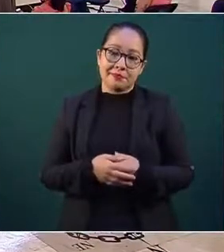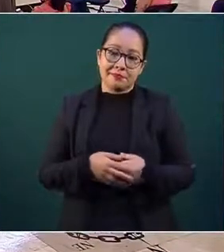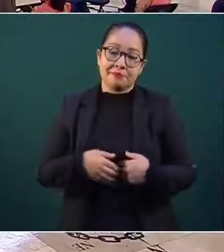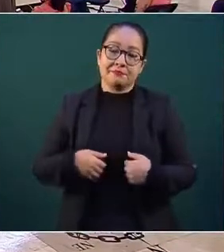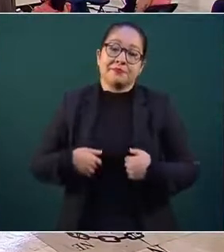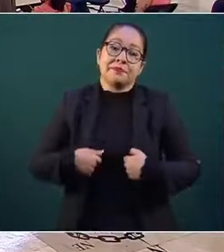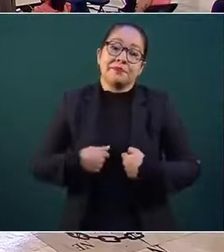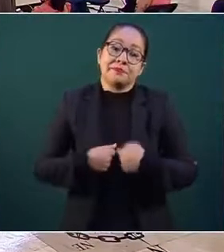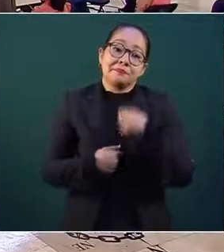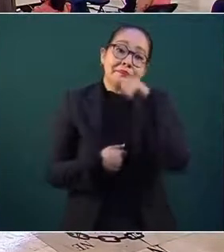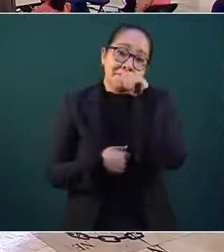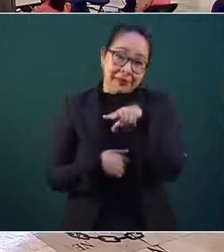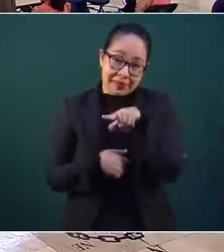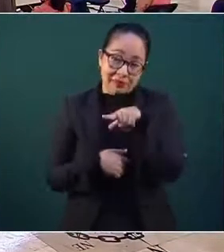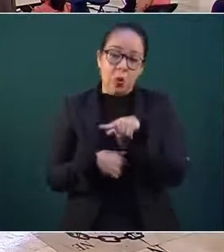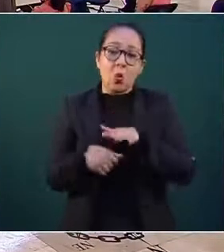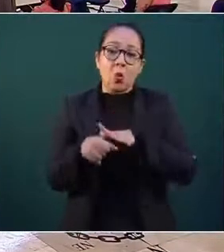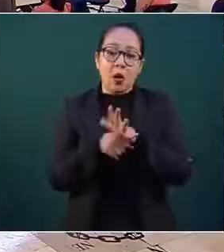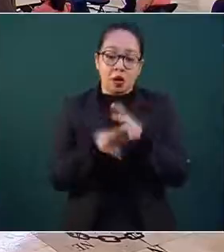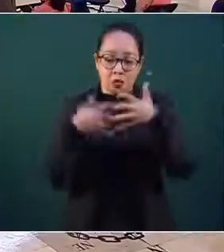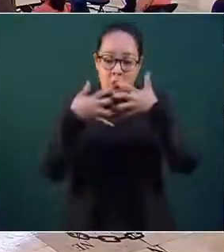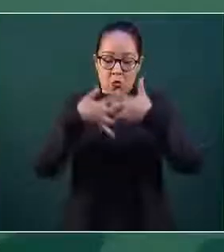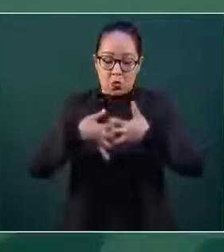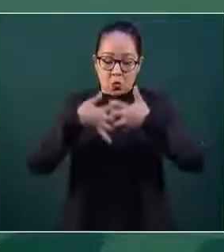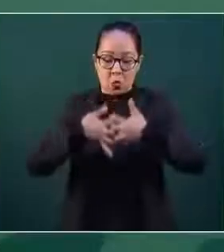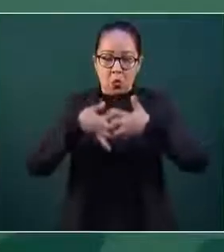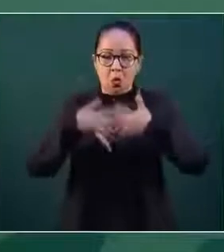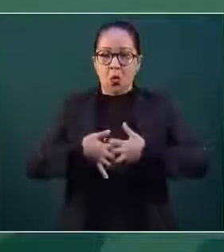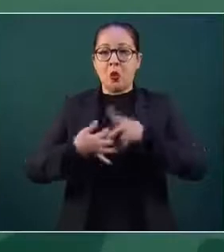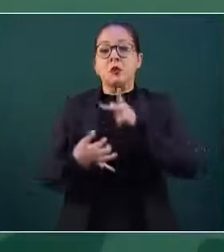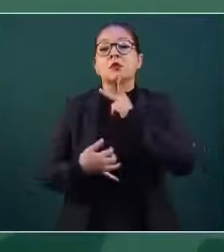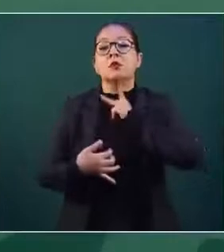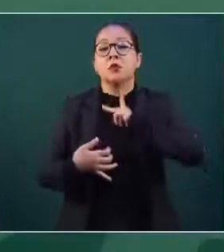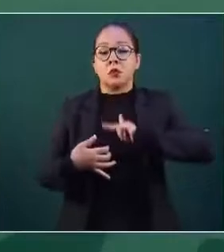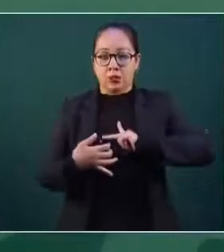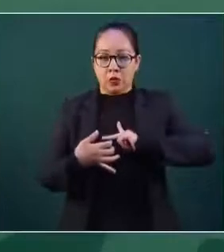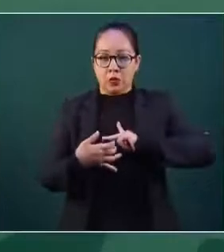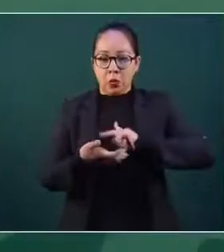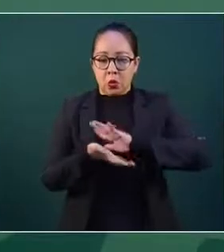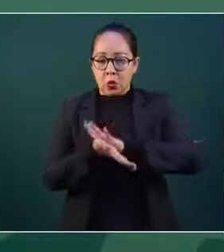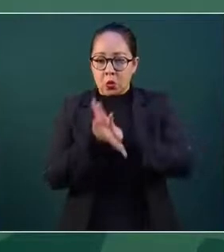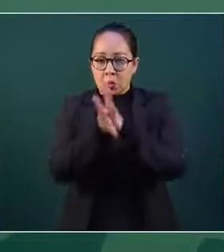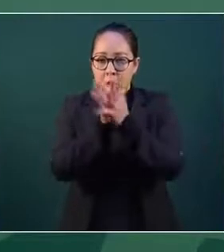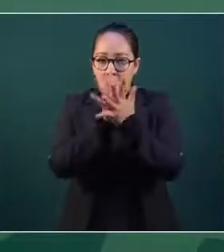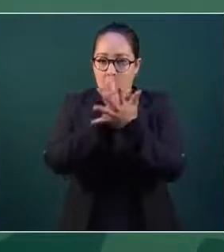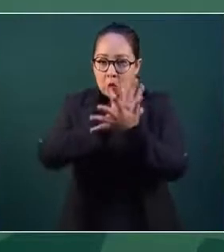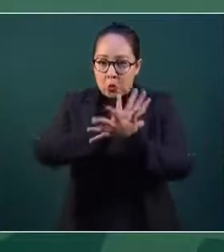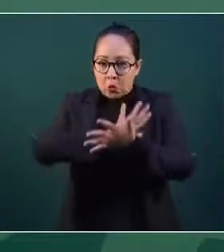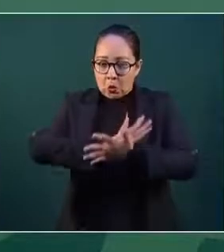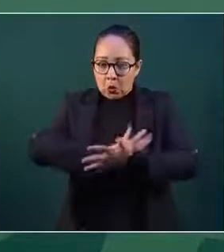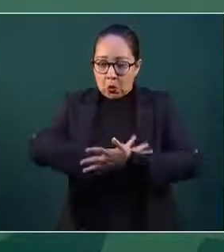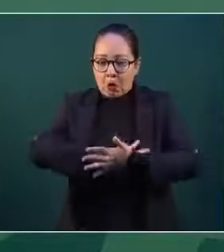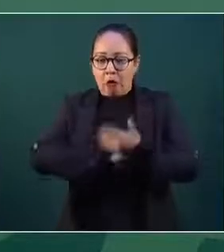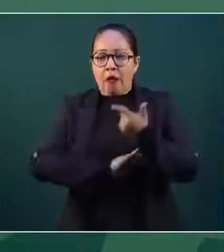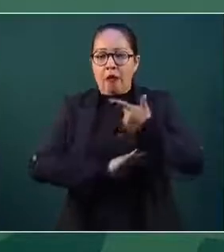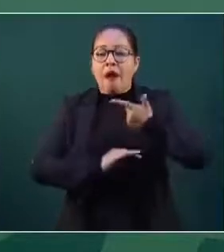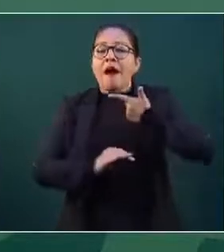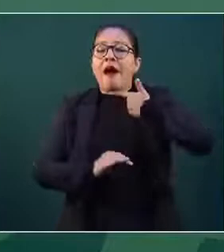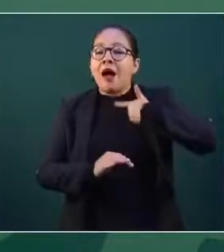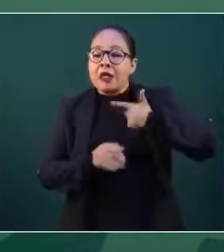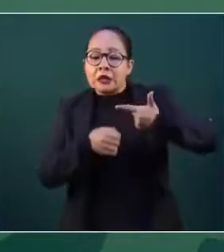hicieron con las refinerías, nada más que no les alcanzó el tiempo, pero ya habían empezado a